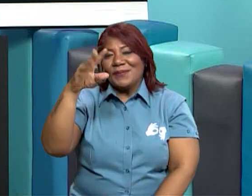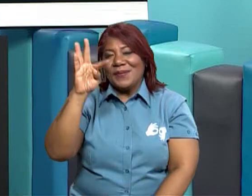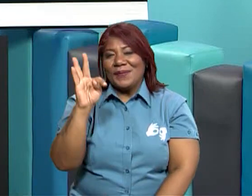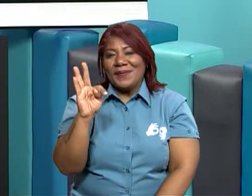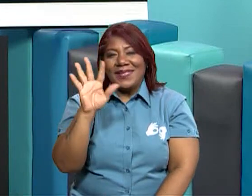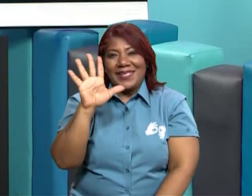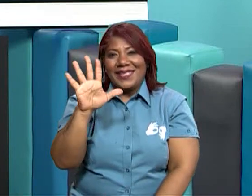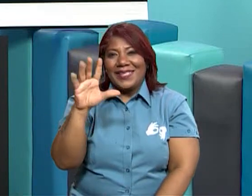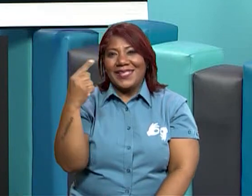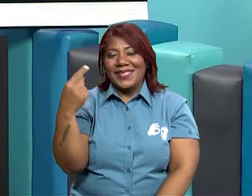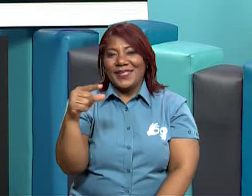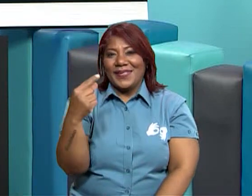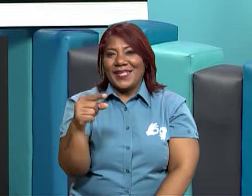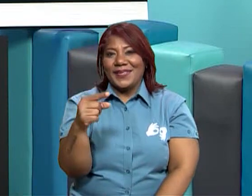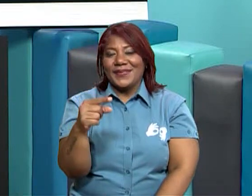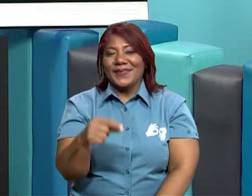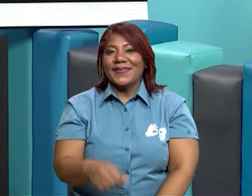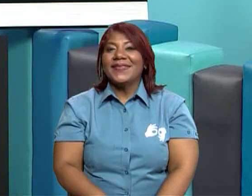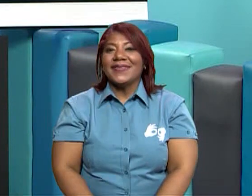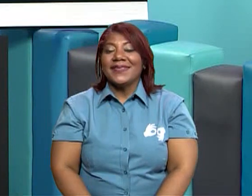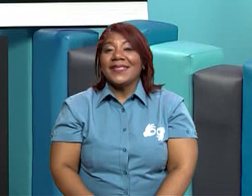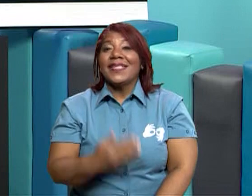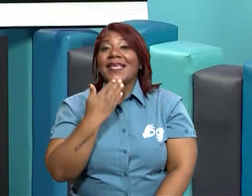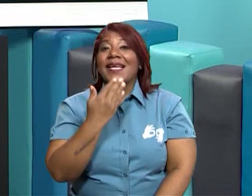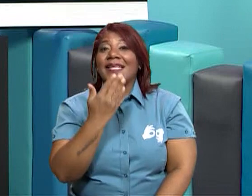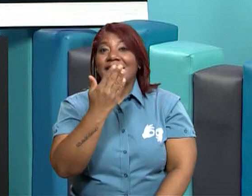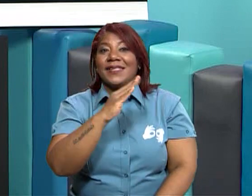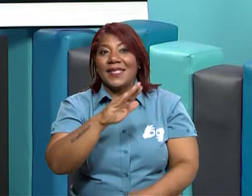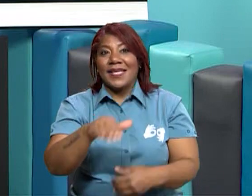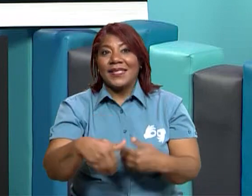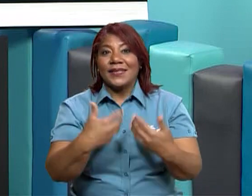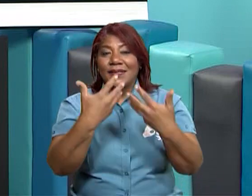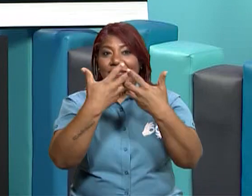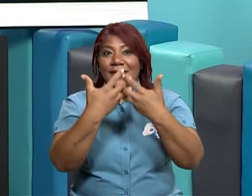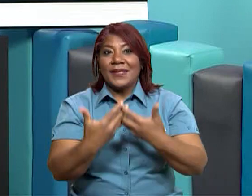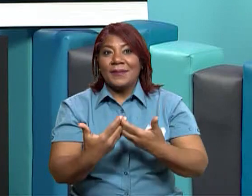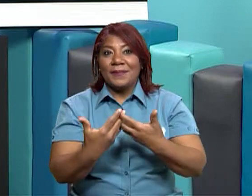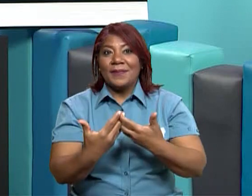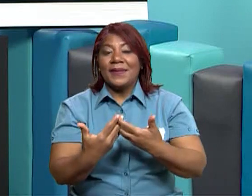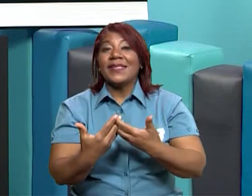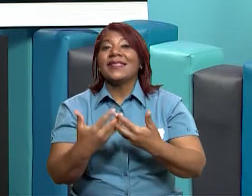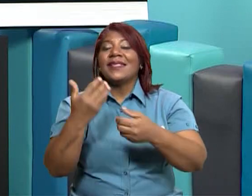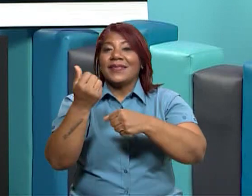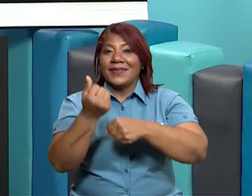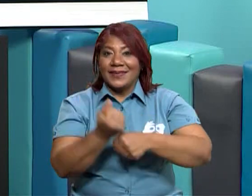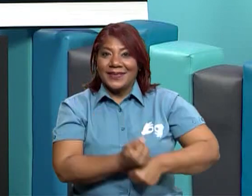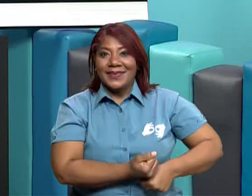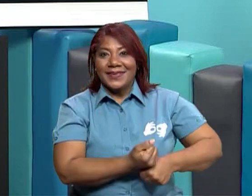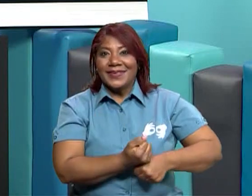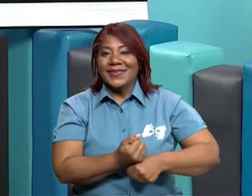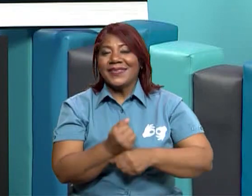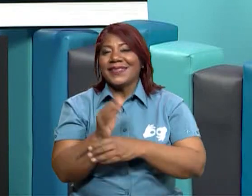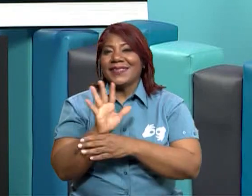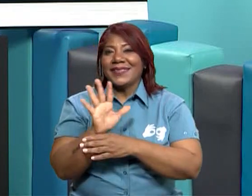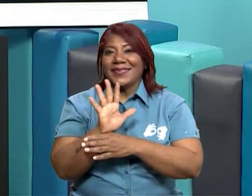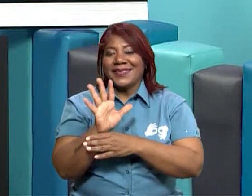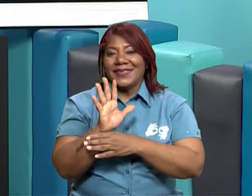nuestros PPT de quinto grado. Agradecemos a todos nuestros patrocinadores fundaciones,